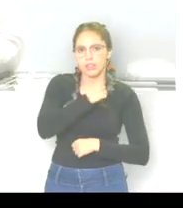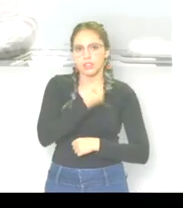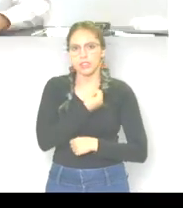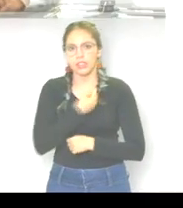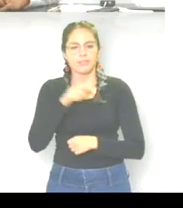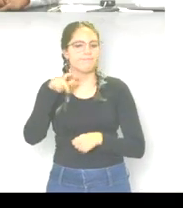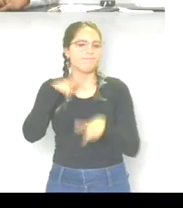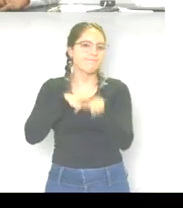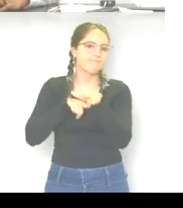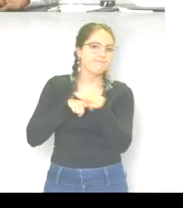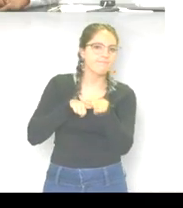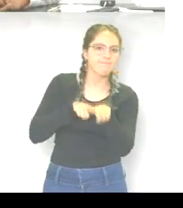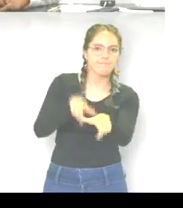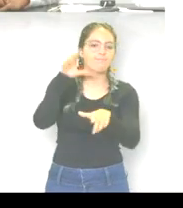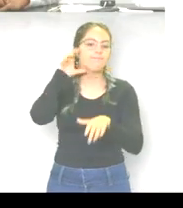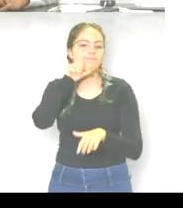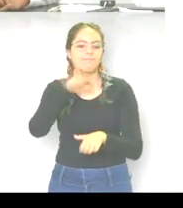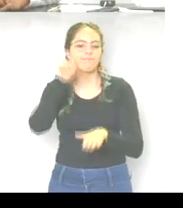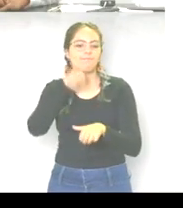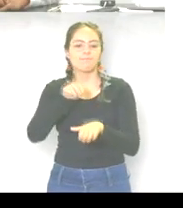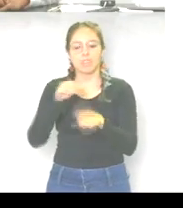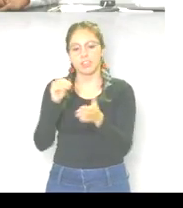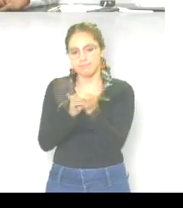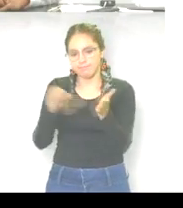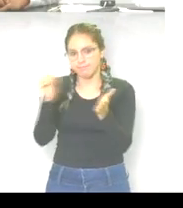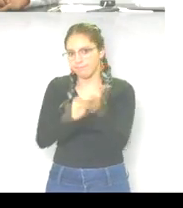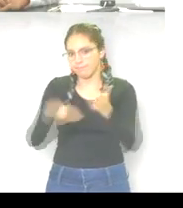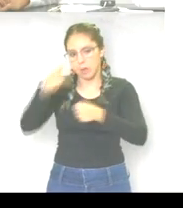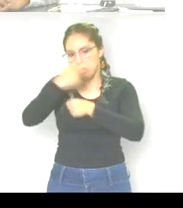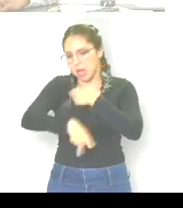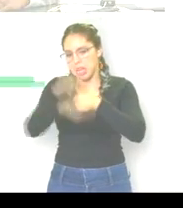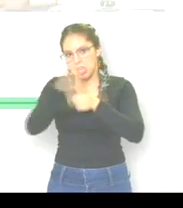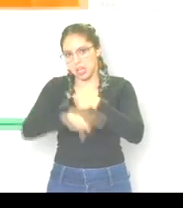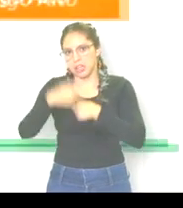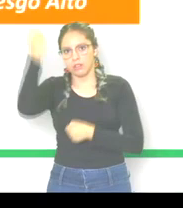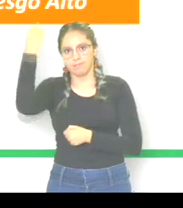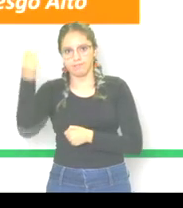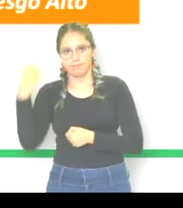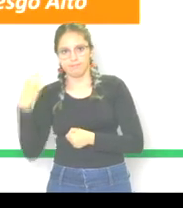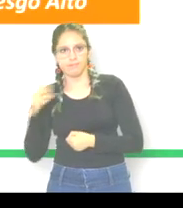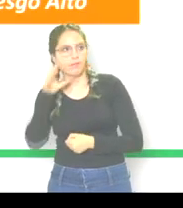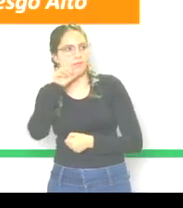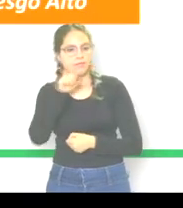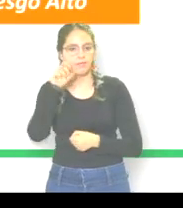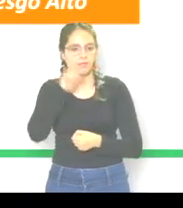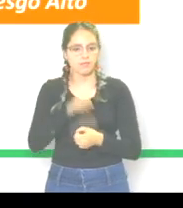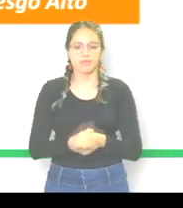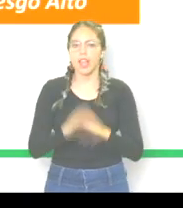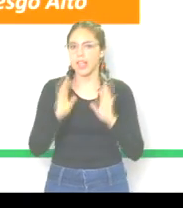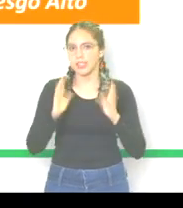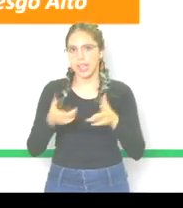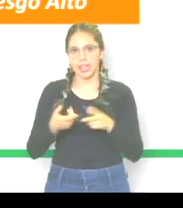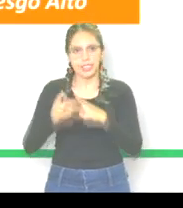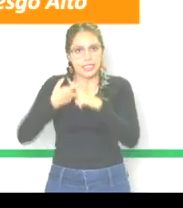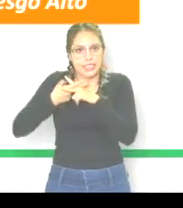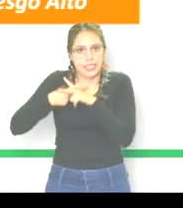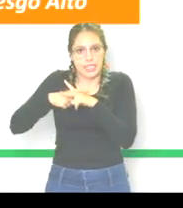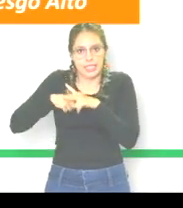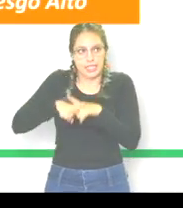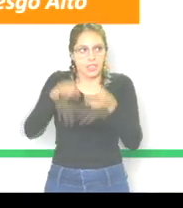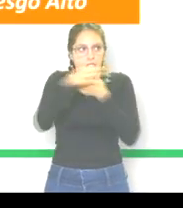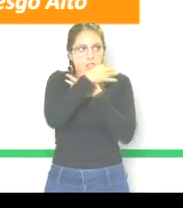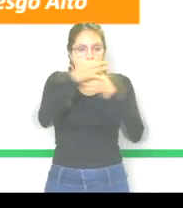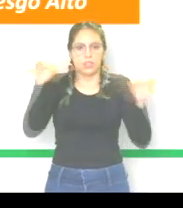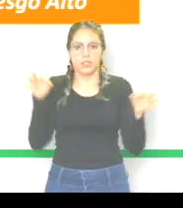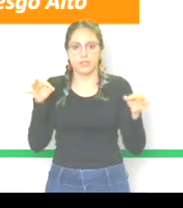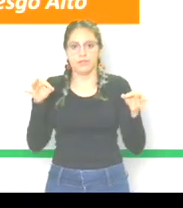seguimos en naranja, seguimos en un alto riesgo de transmisión, como lo hemos señalado ya en la parte inicial del informe técnico,